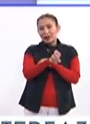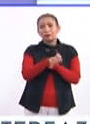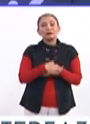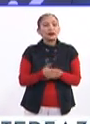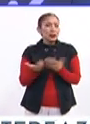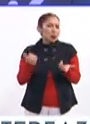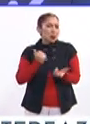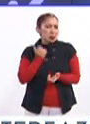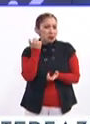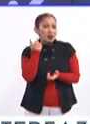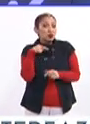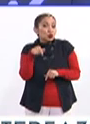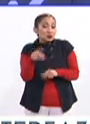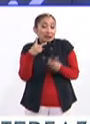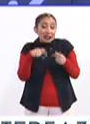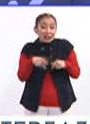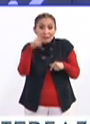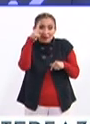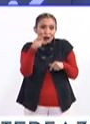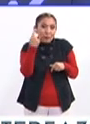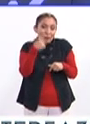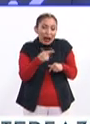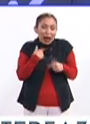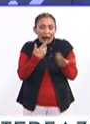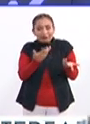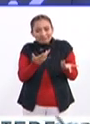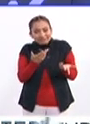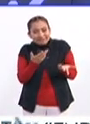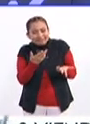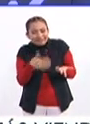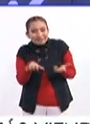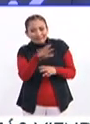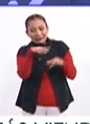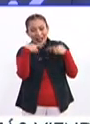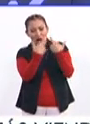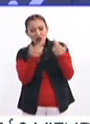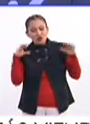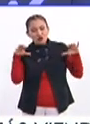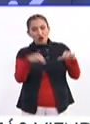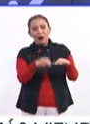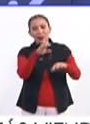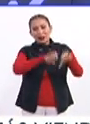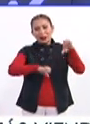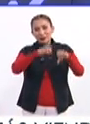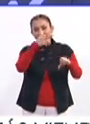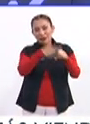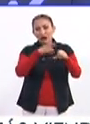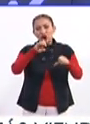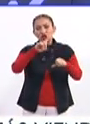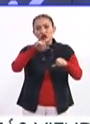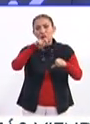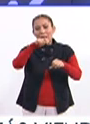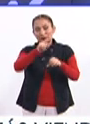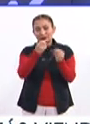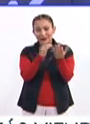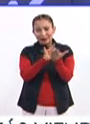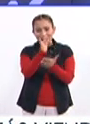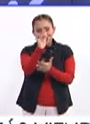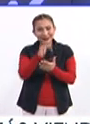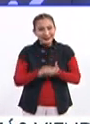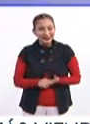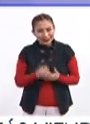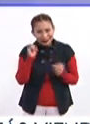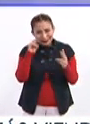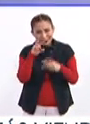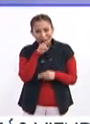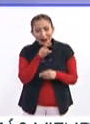pues aprovechamos que estabas acá en México precisamente dentro de esta reunión de cónsules y embajadores. Muchísimas gracias.